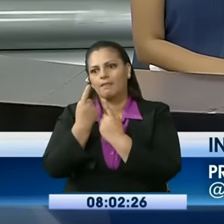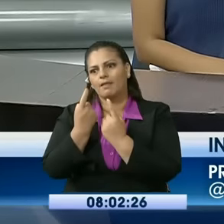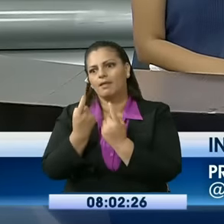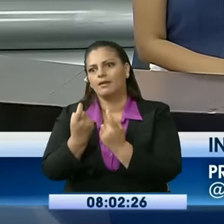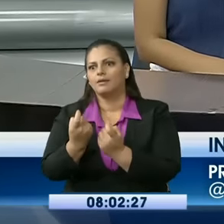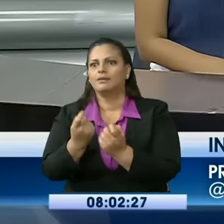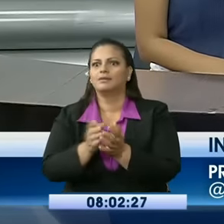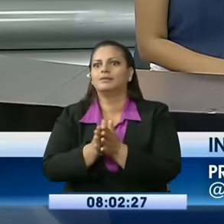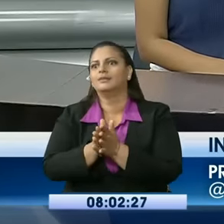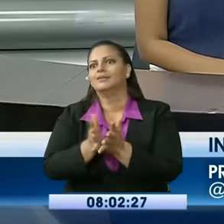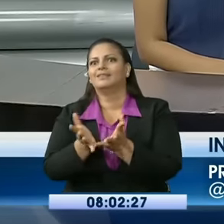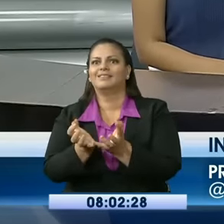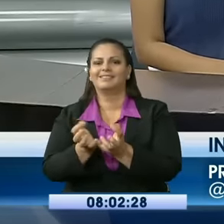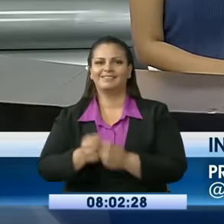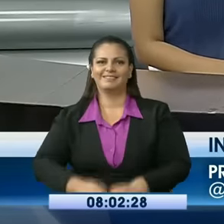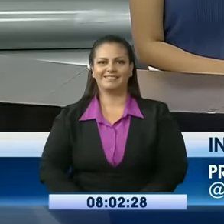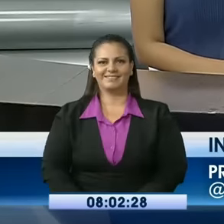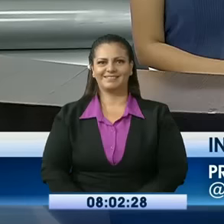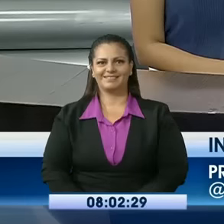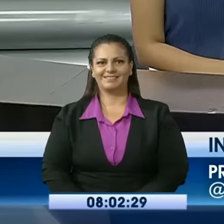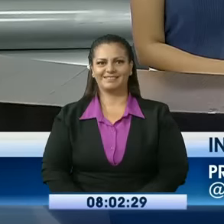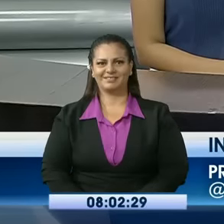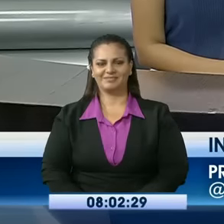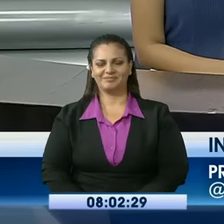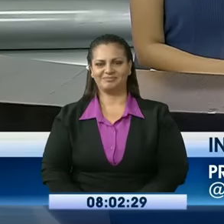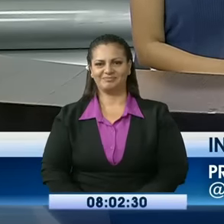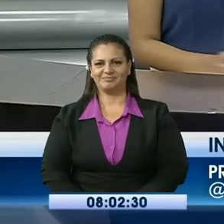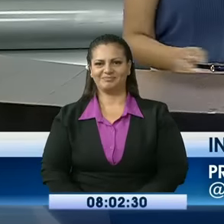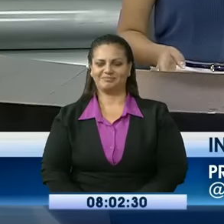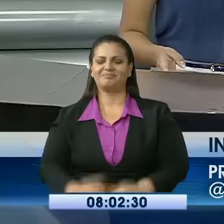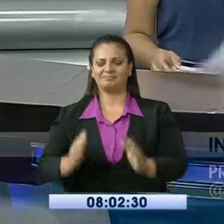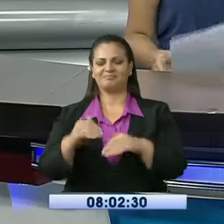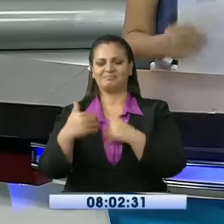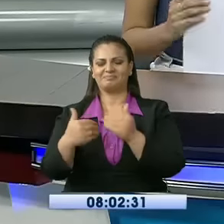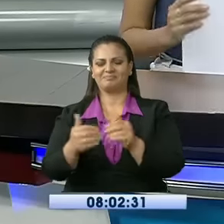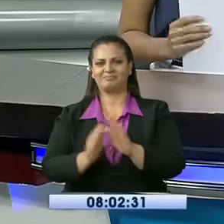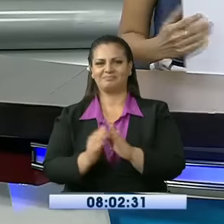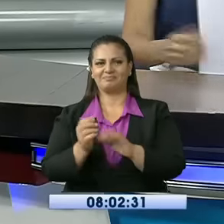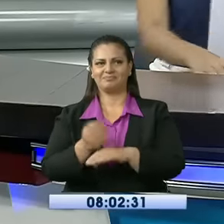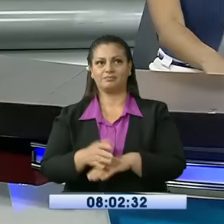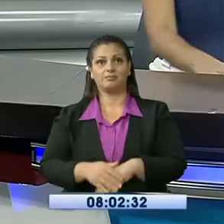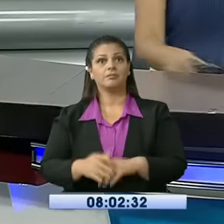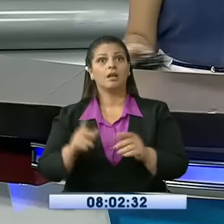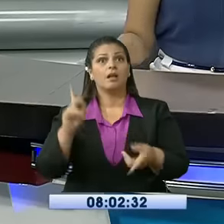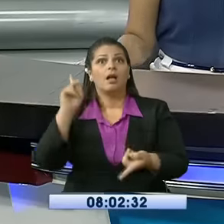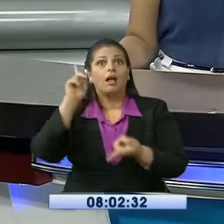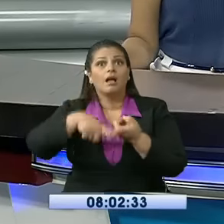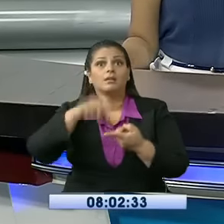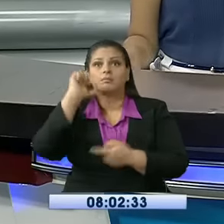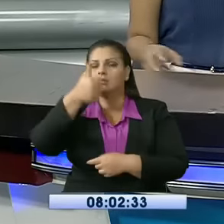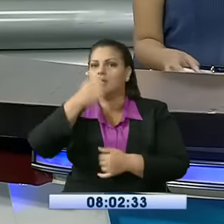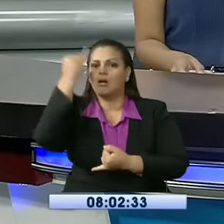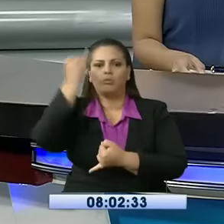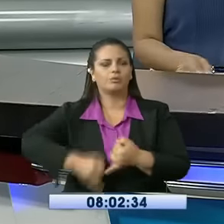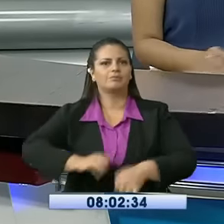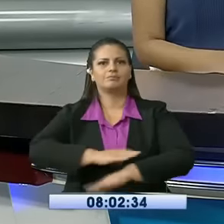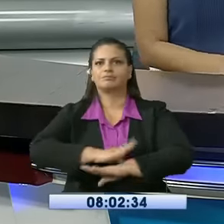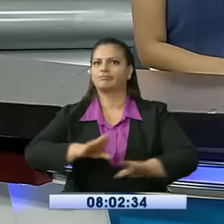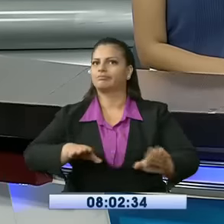rápido. Bueno. Baja de la... Ya sabes, hasta mañana puedes inscribir a la madrina. Hasta mañana puedes inscribir a la